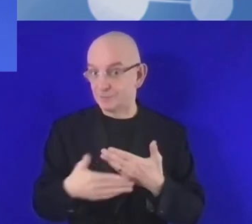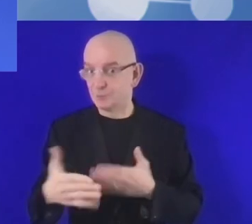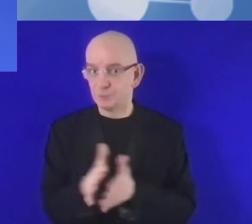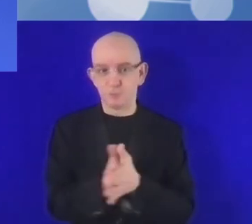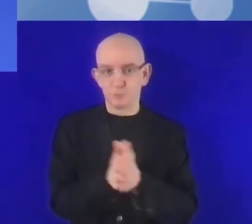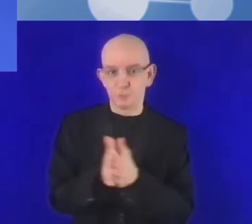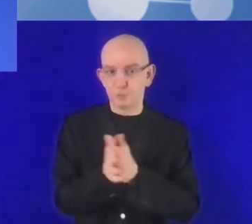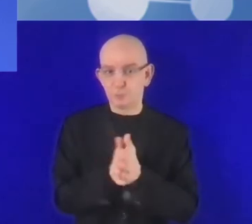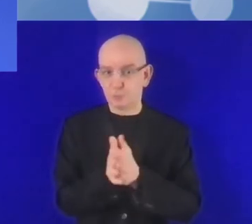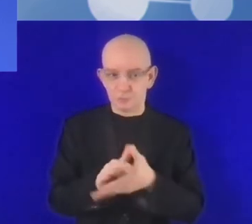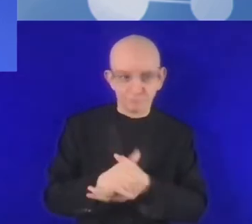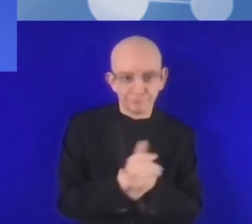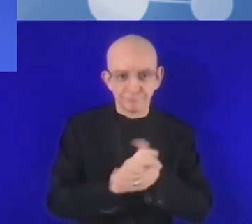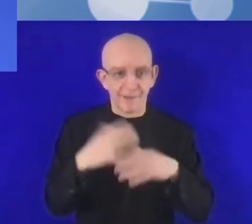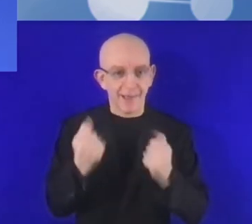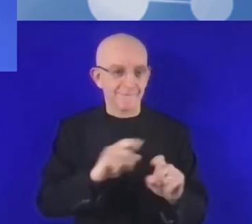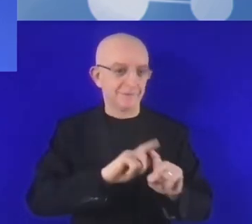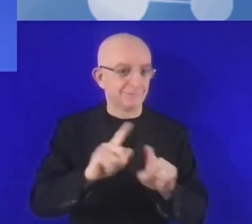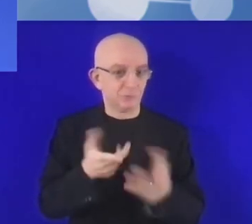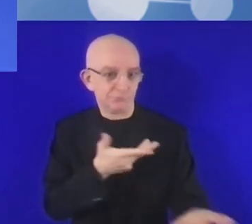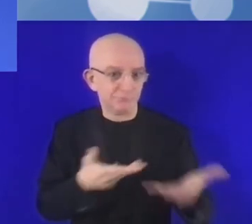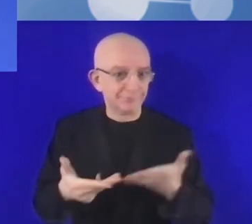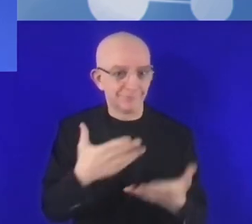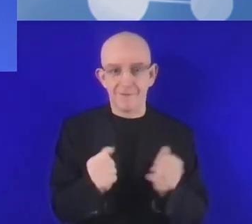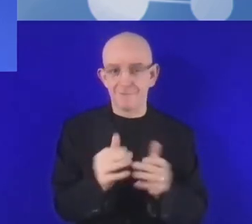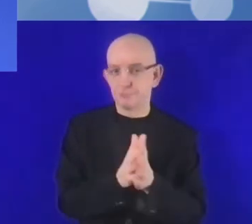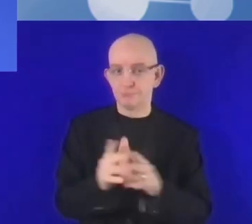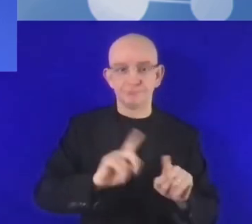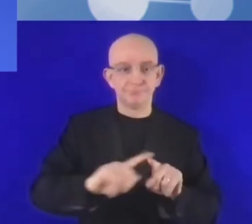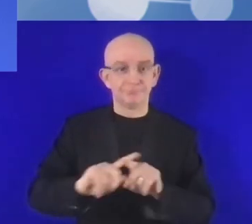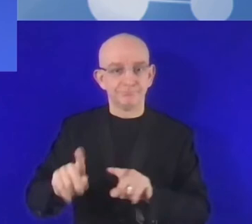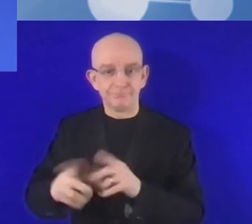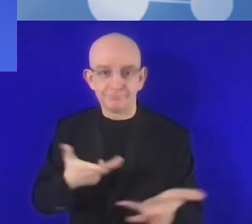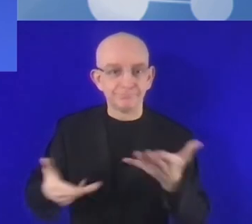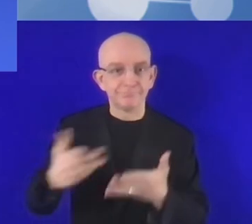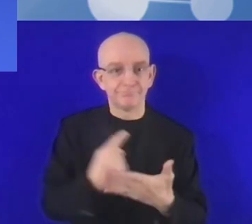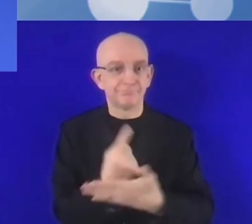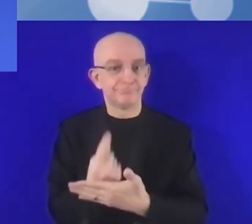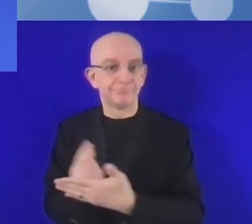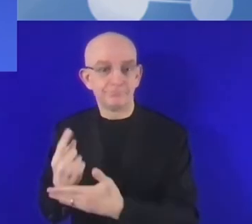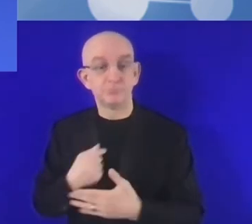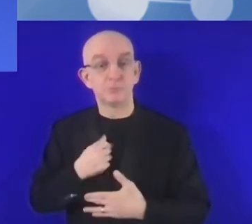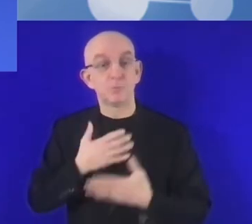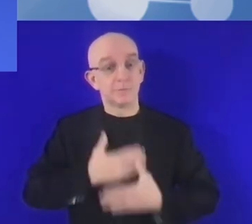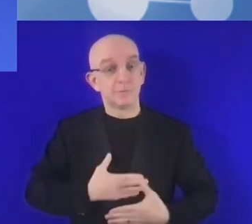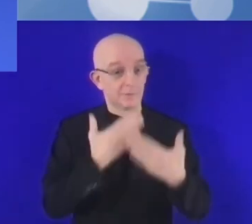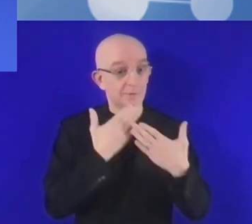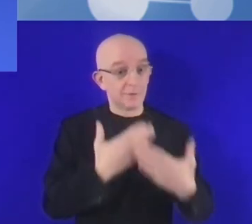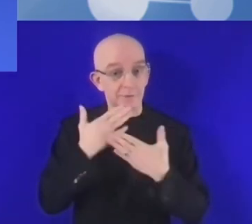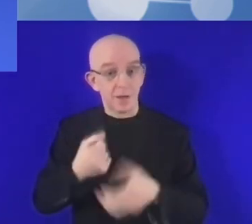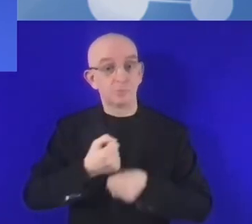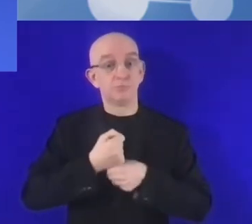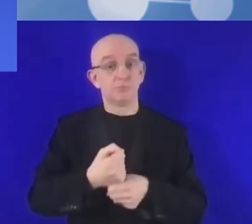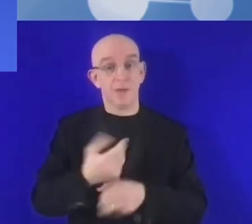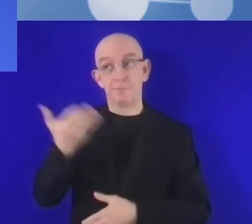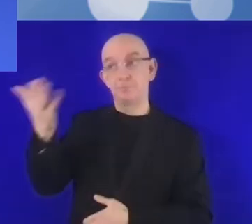Asimismo, me gustaría agradecer a la ONU por habernos adjudicado esta organización